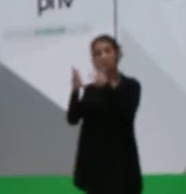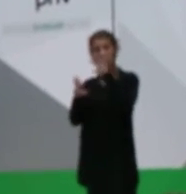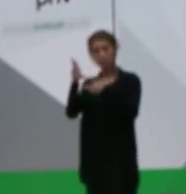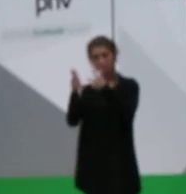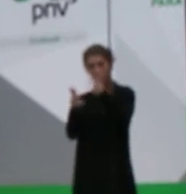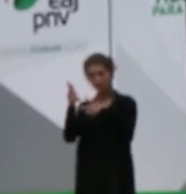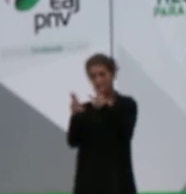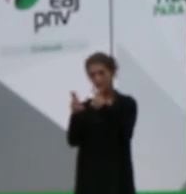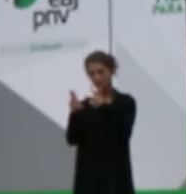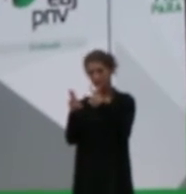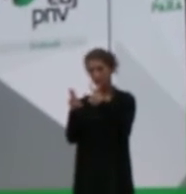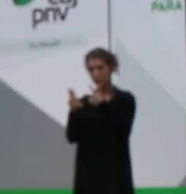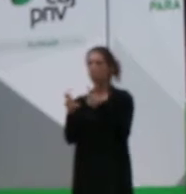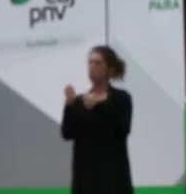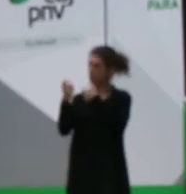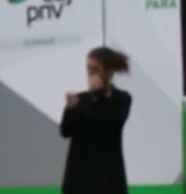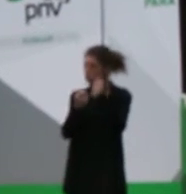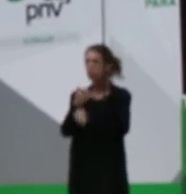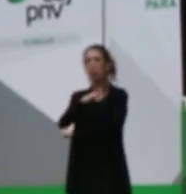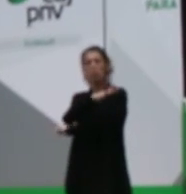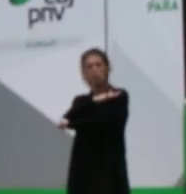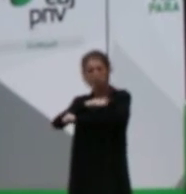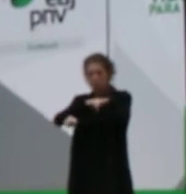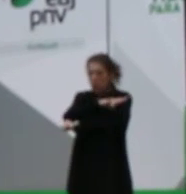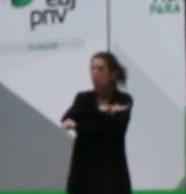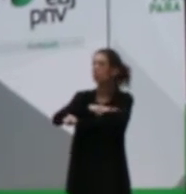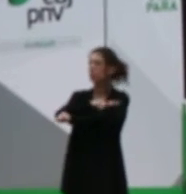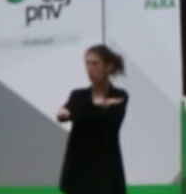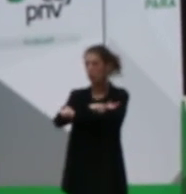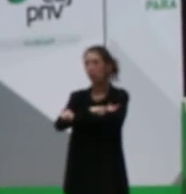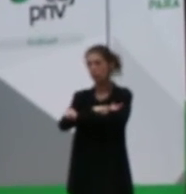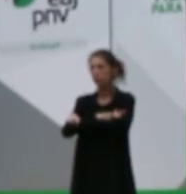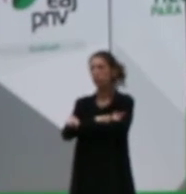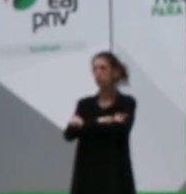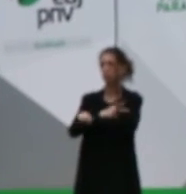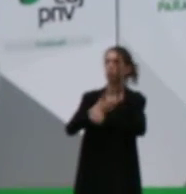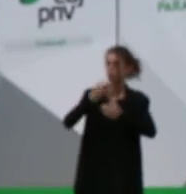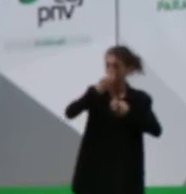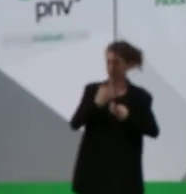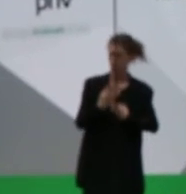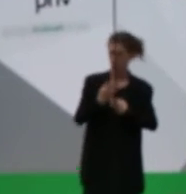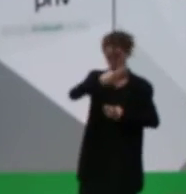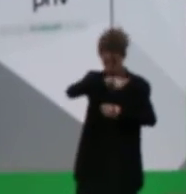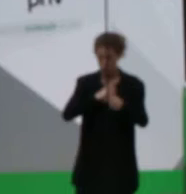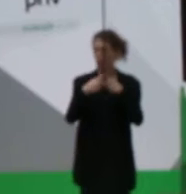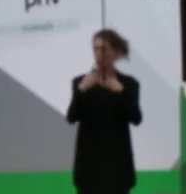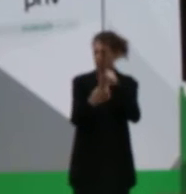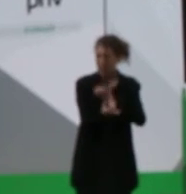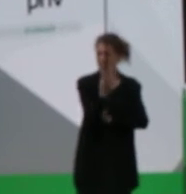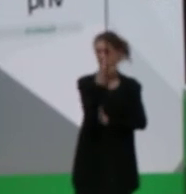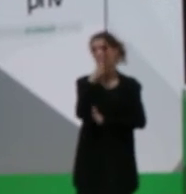primar el gobierno constructivo, constructivo, frente a la oposición destructiva en esos